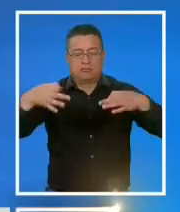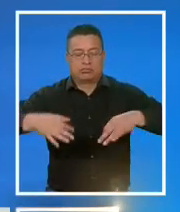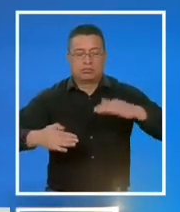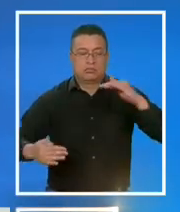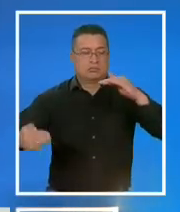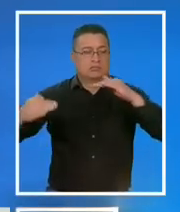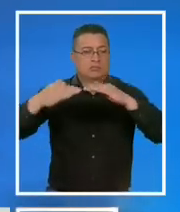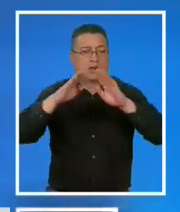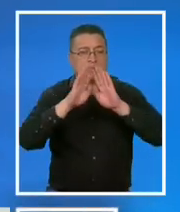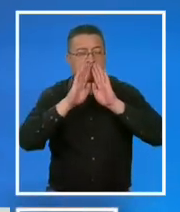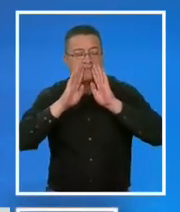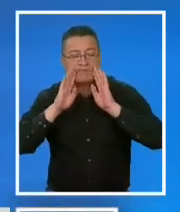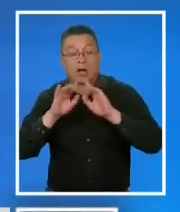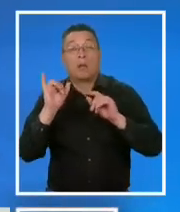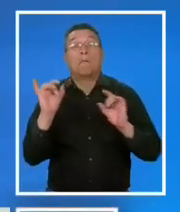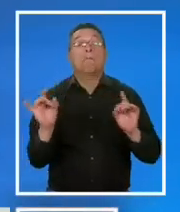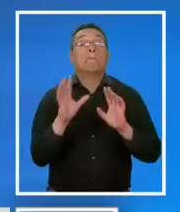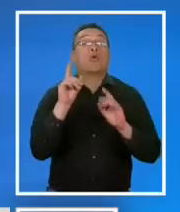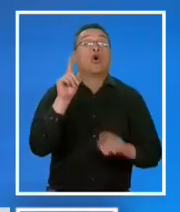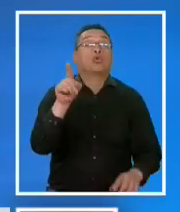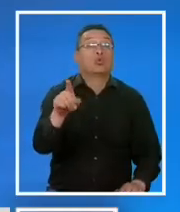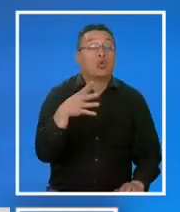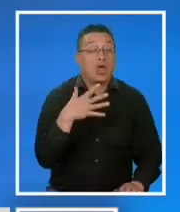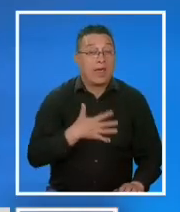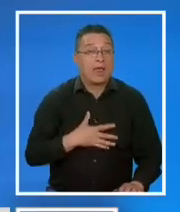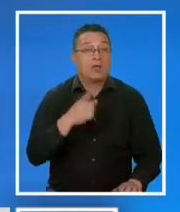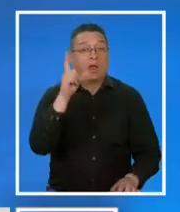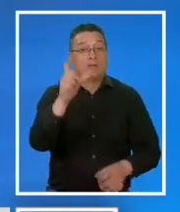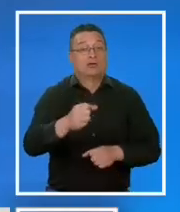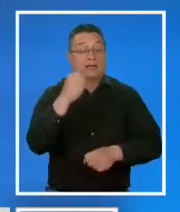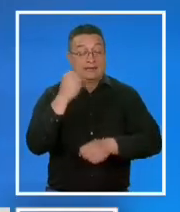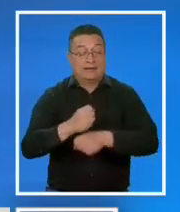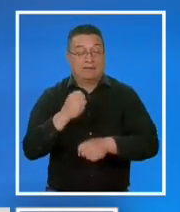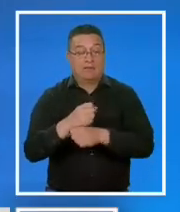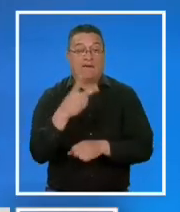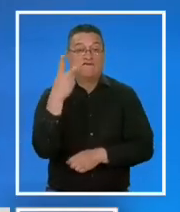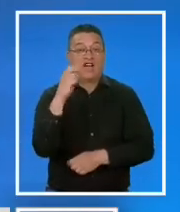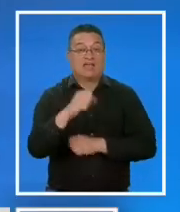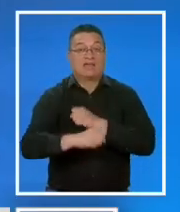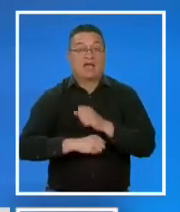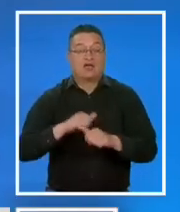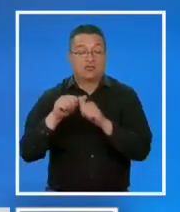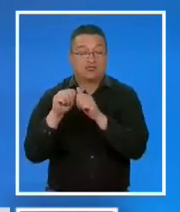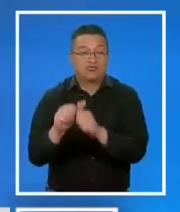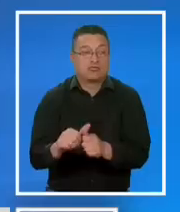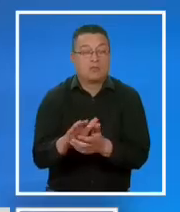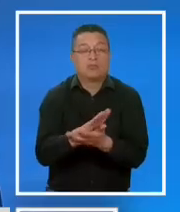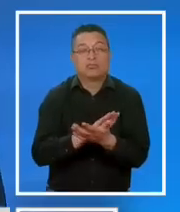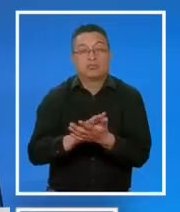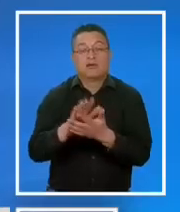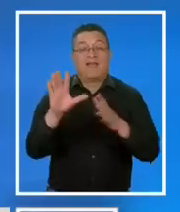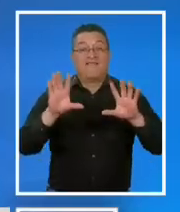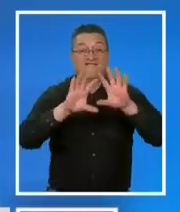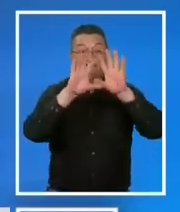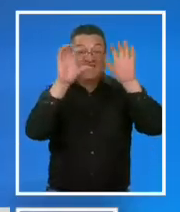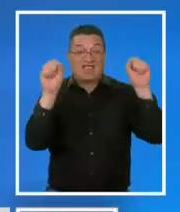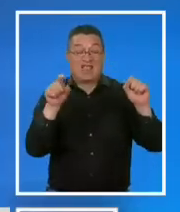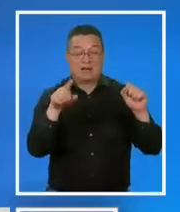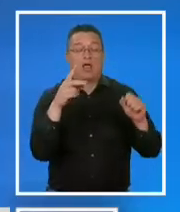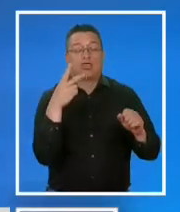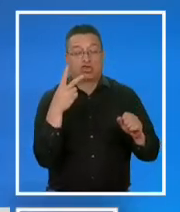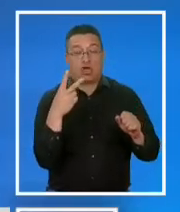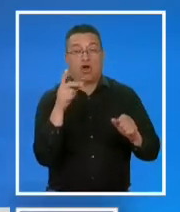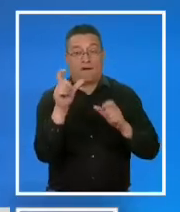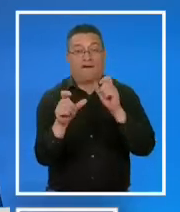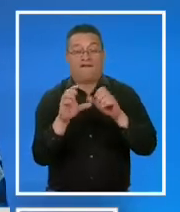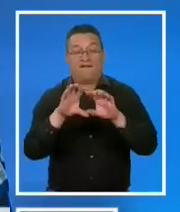cuando tú quieres que una persona que ha trabajado por veinte años no sé en el caso de los fiscales tiene dos clases de personas que